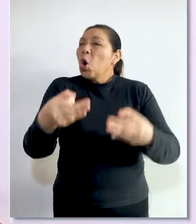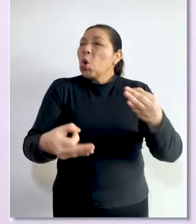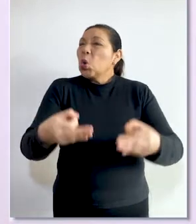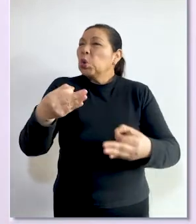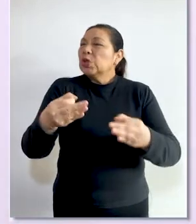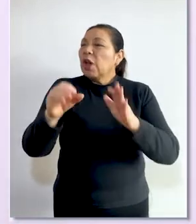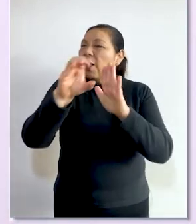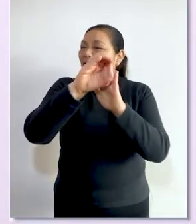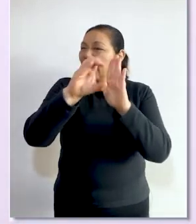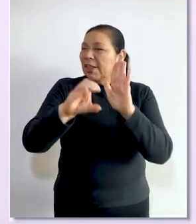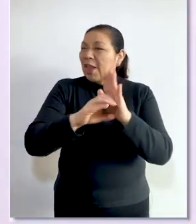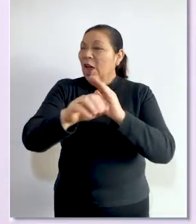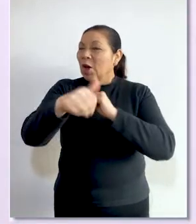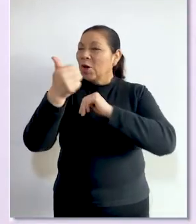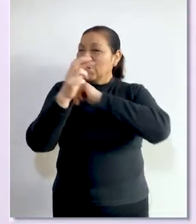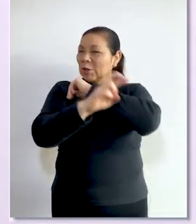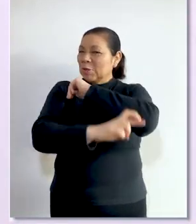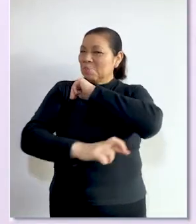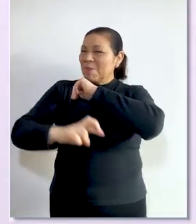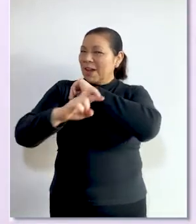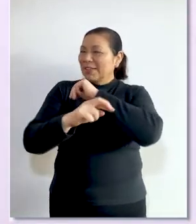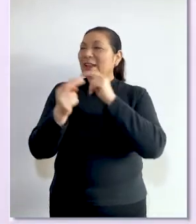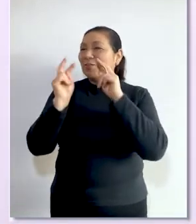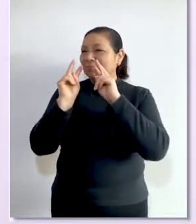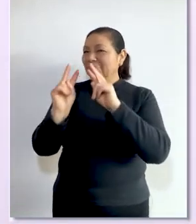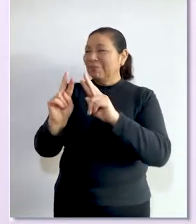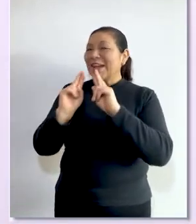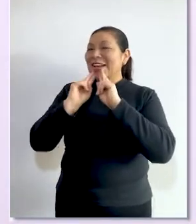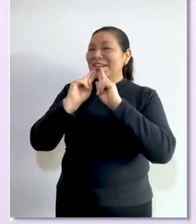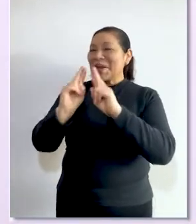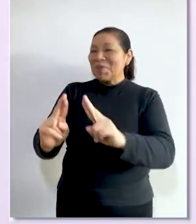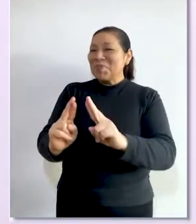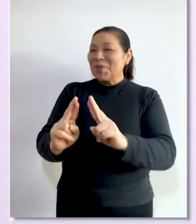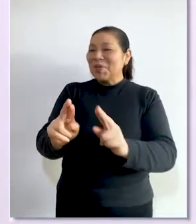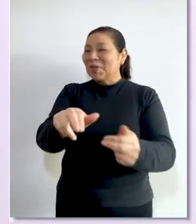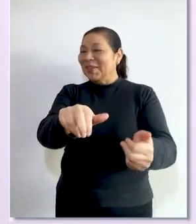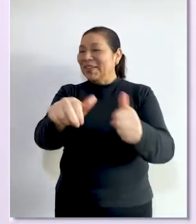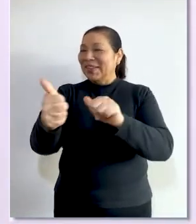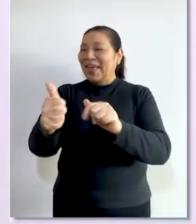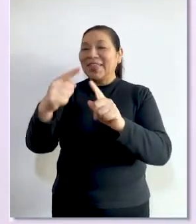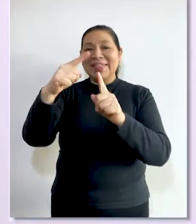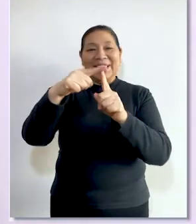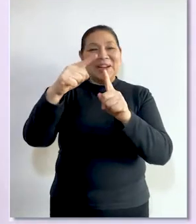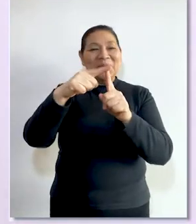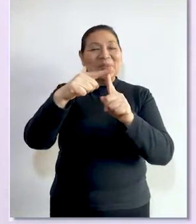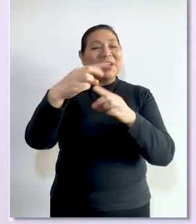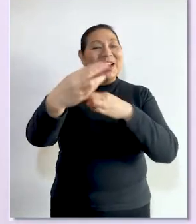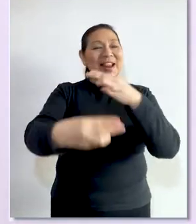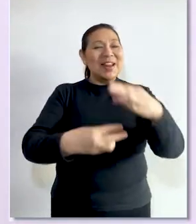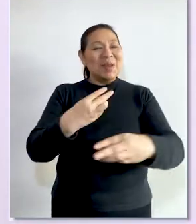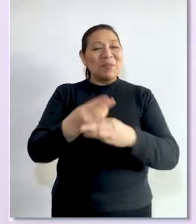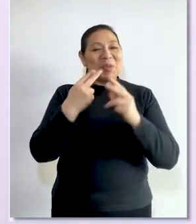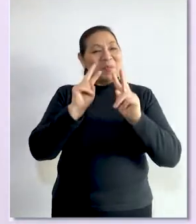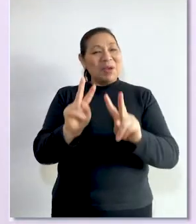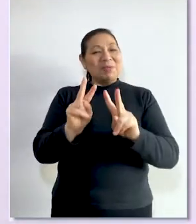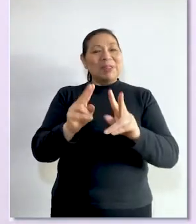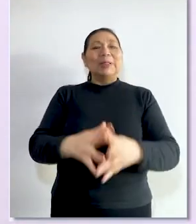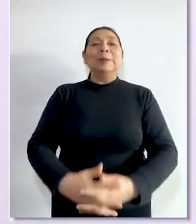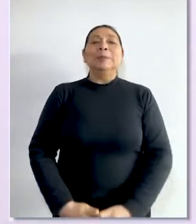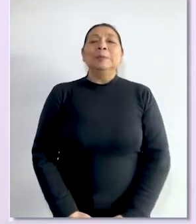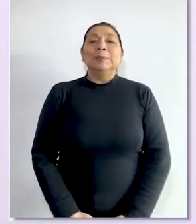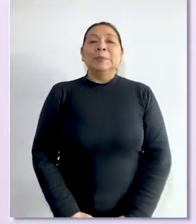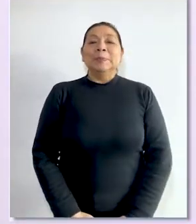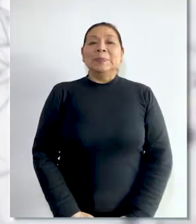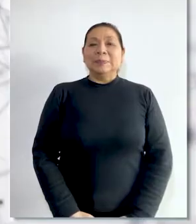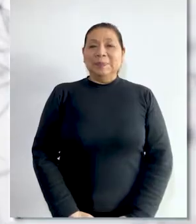cómo funciona la justicia constitucional en el extranjero respondemos a esta pregunta en nuestro bloque tribunales en el mundo